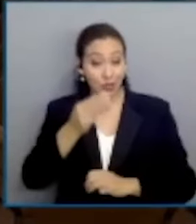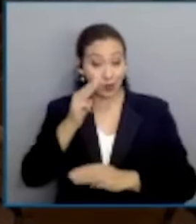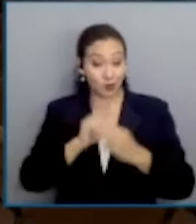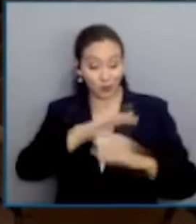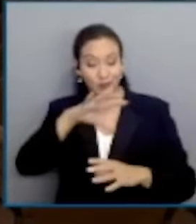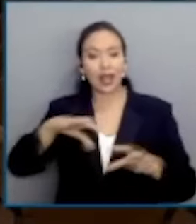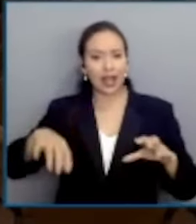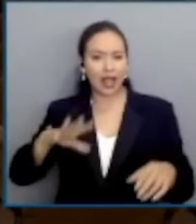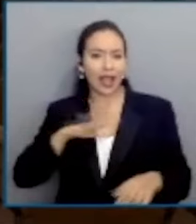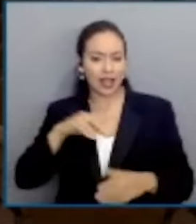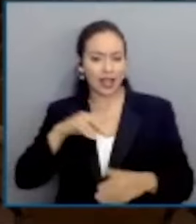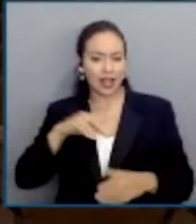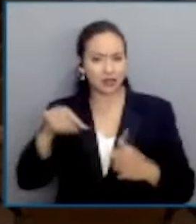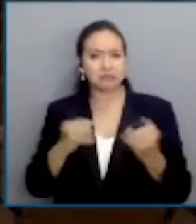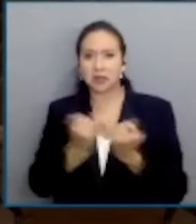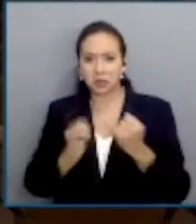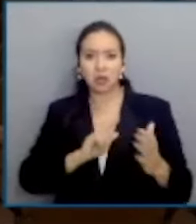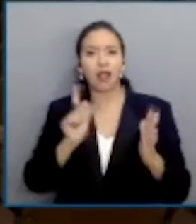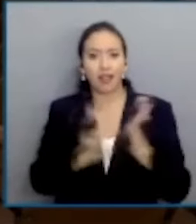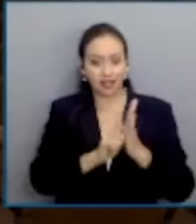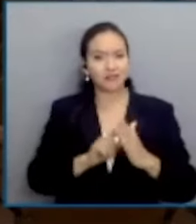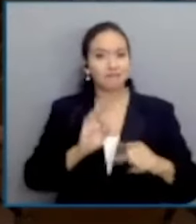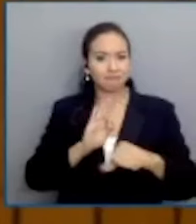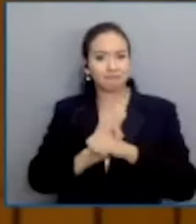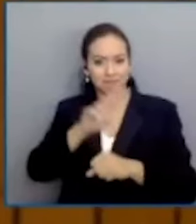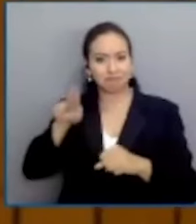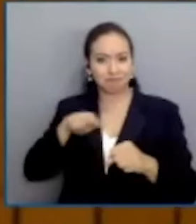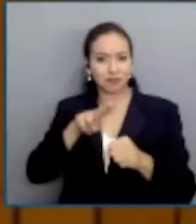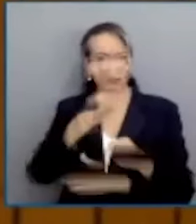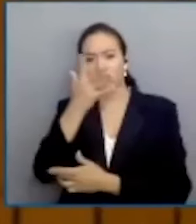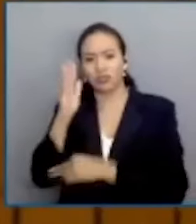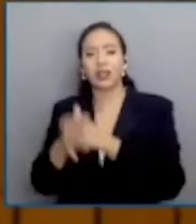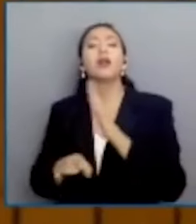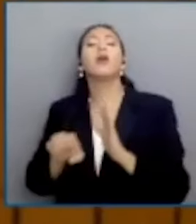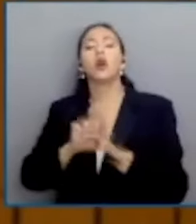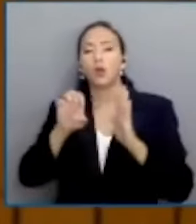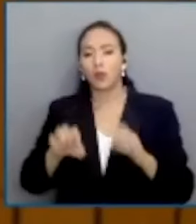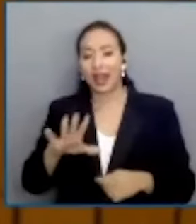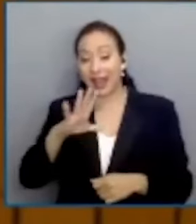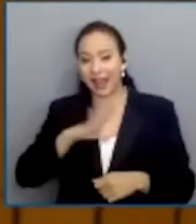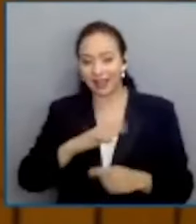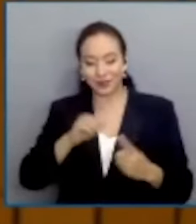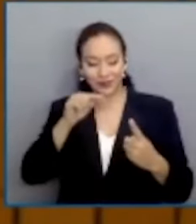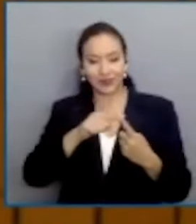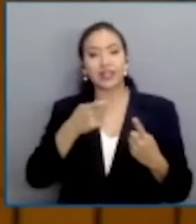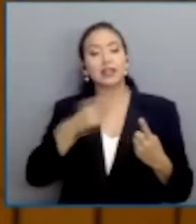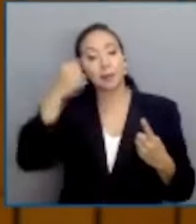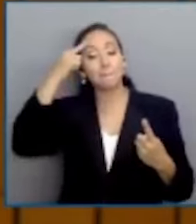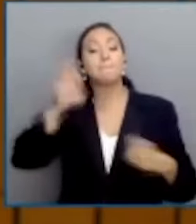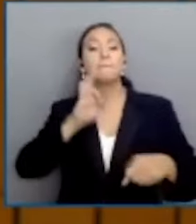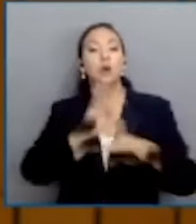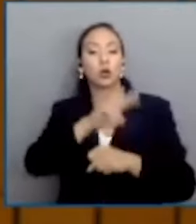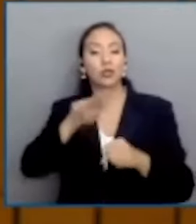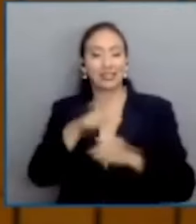en la defensa de la naturaleza, e incluso principios como el indubio pro natura han sido de creación judicial y se han retomado